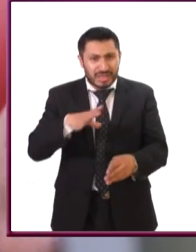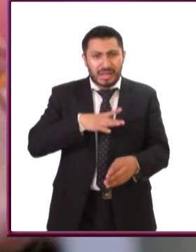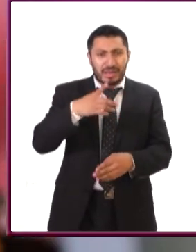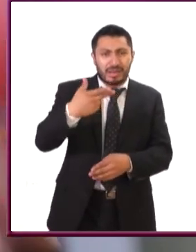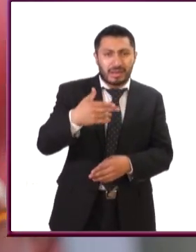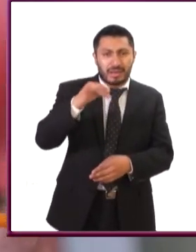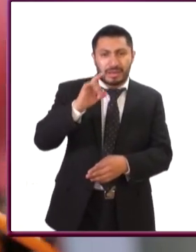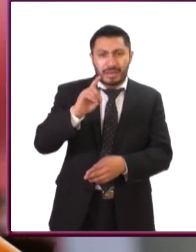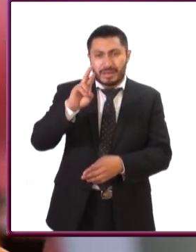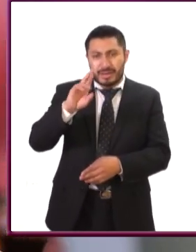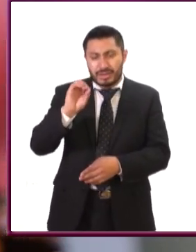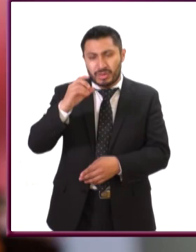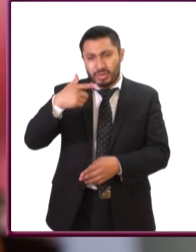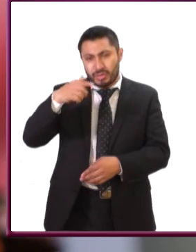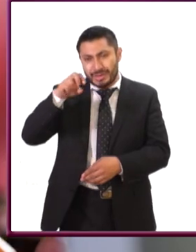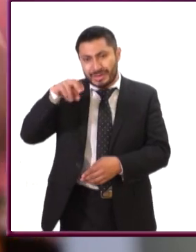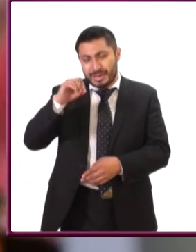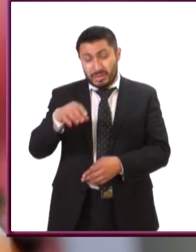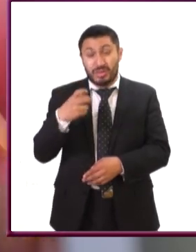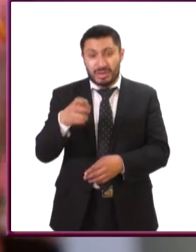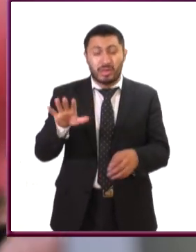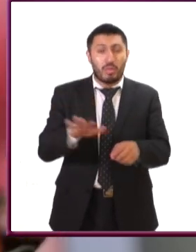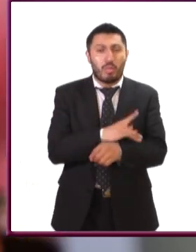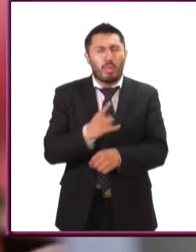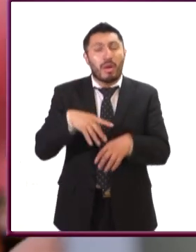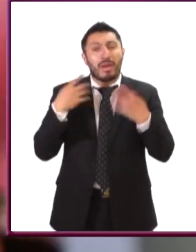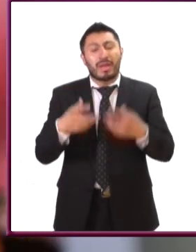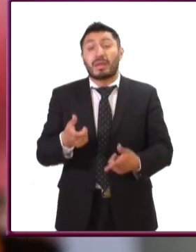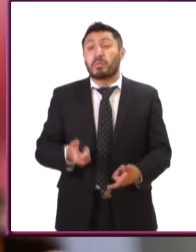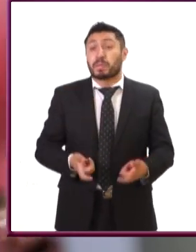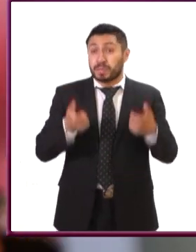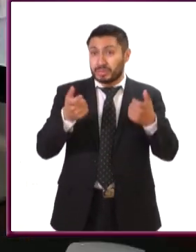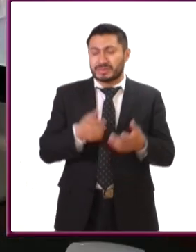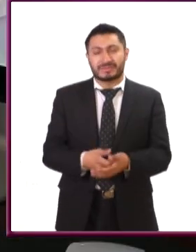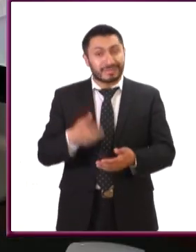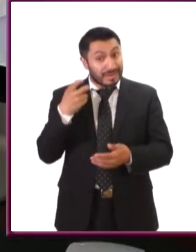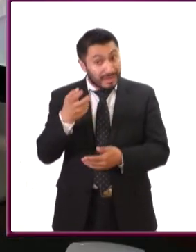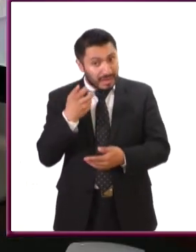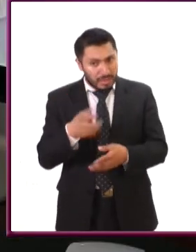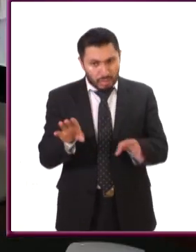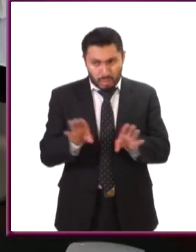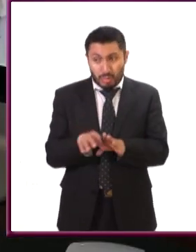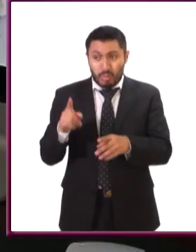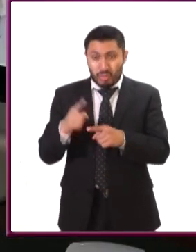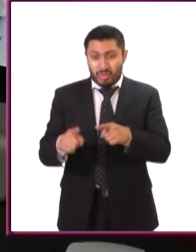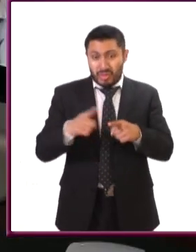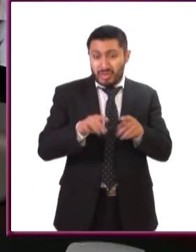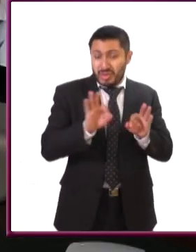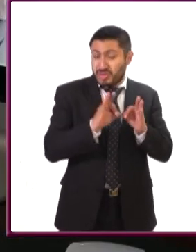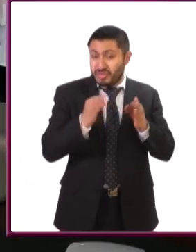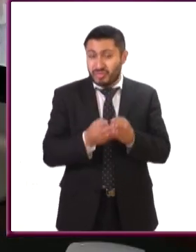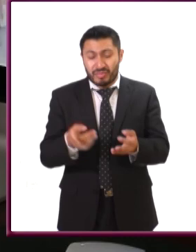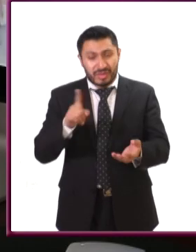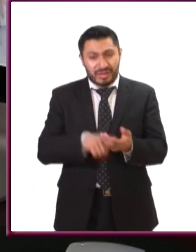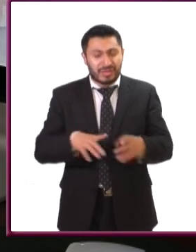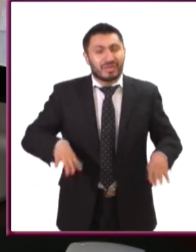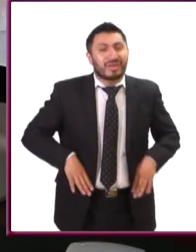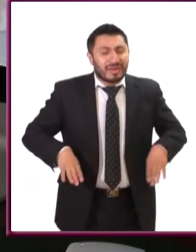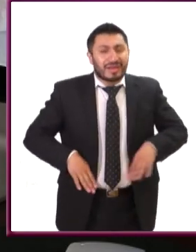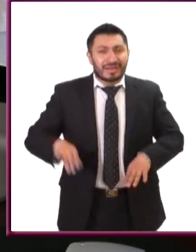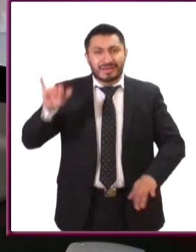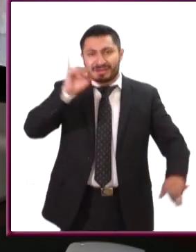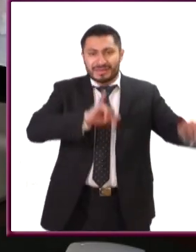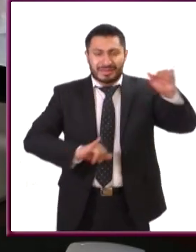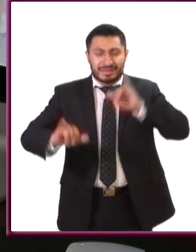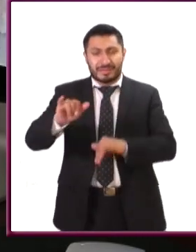ejemplo, que tienen hidrógeno, el hidrógeno, ¿por qué es tan diferentes cantidades? El hidrógeno, hay diferentes maneras en las que